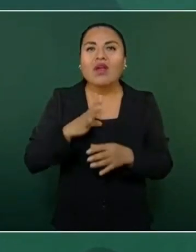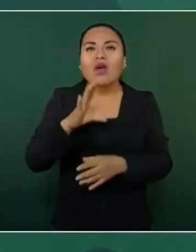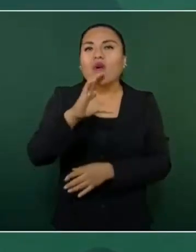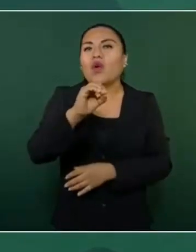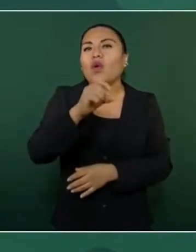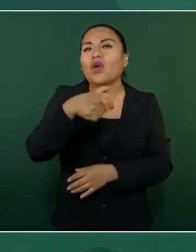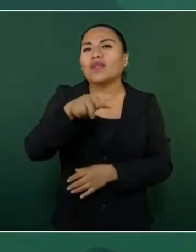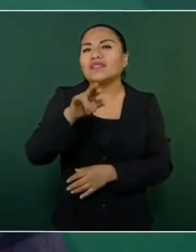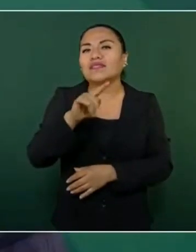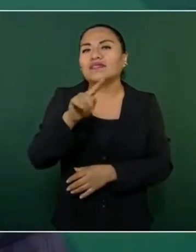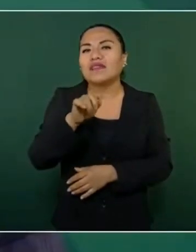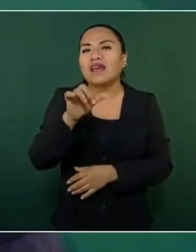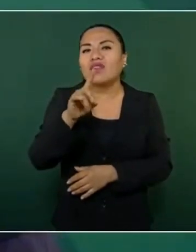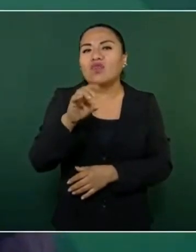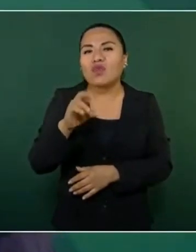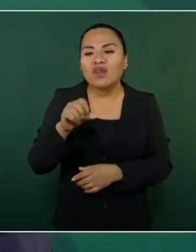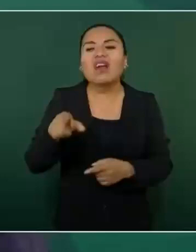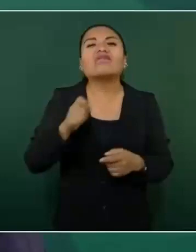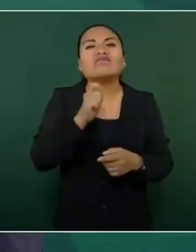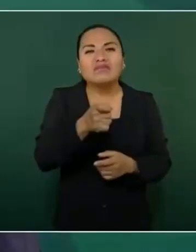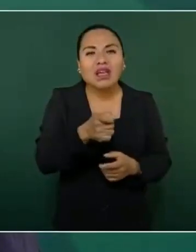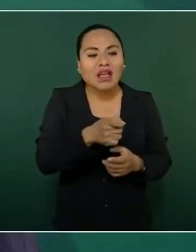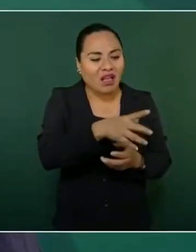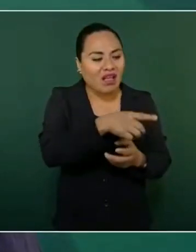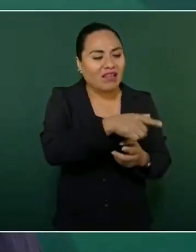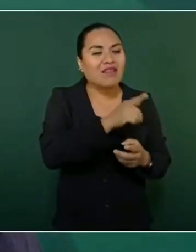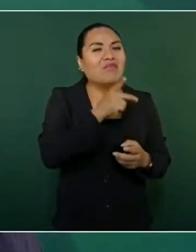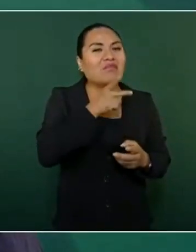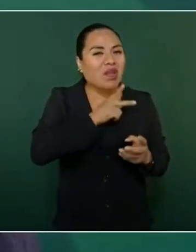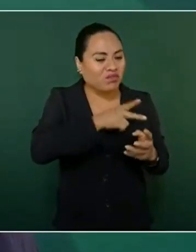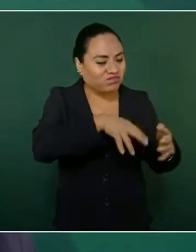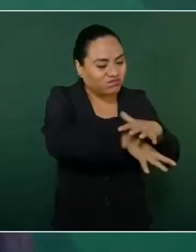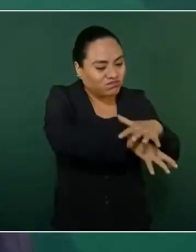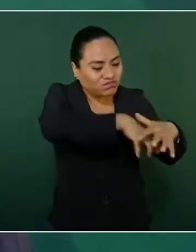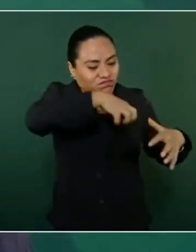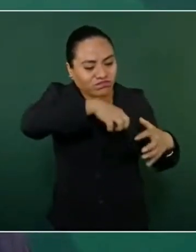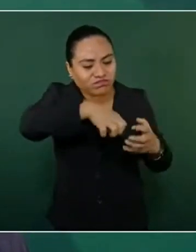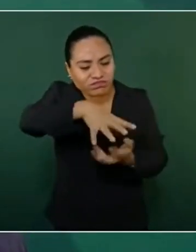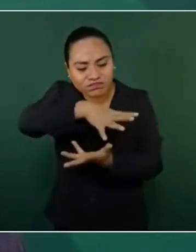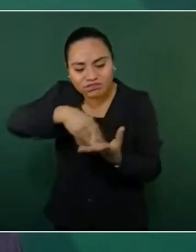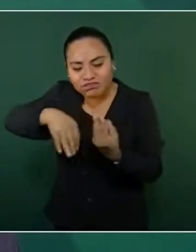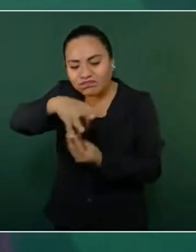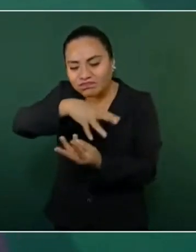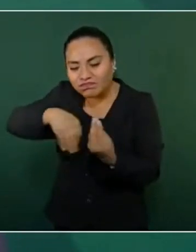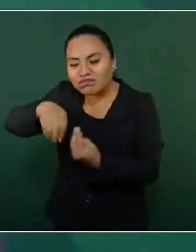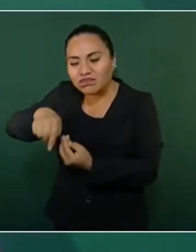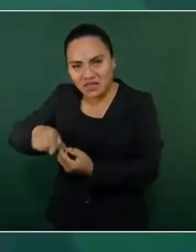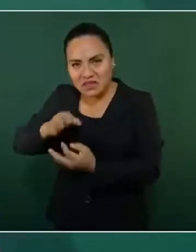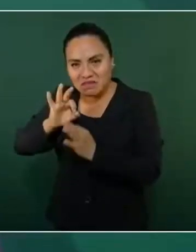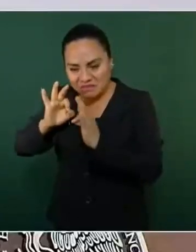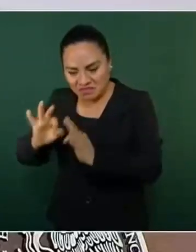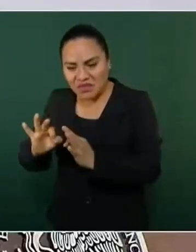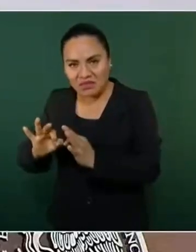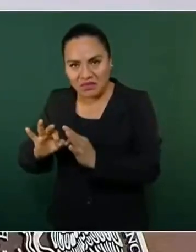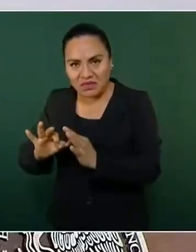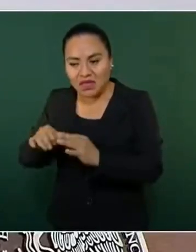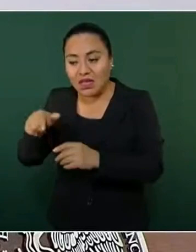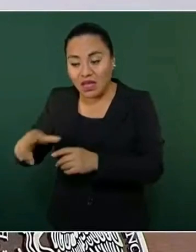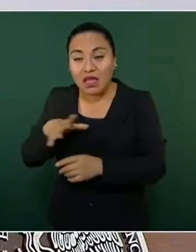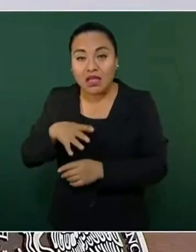coquizadora en Salina Cruz y les hablo de 60 mil millones de